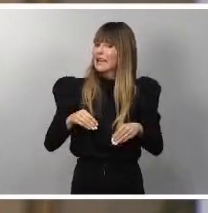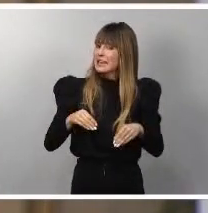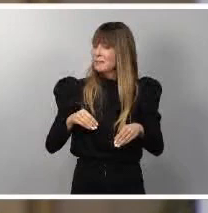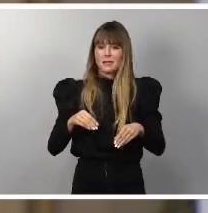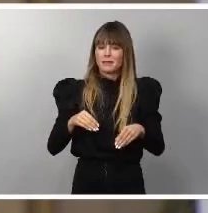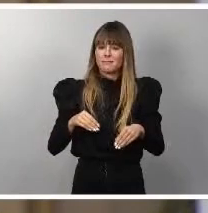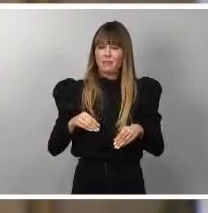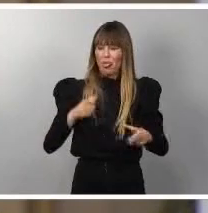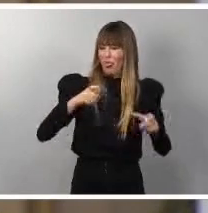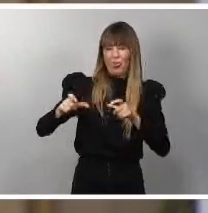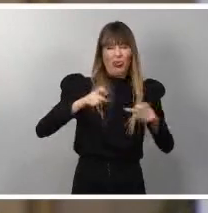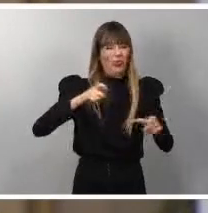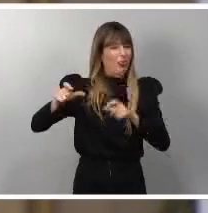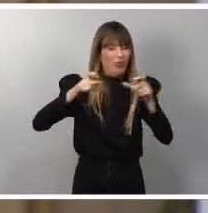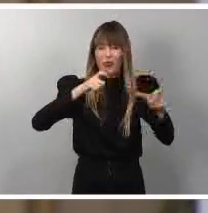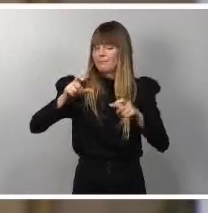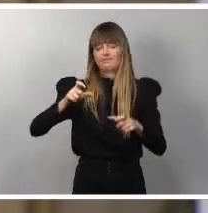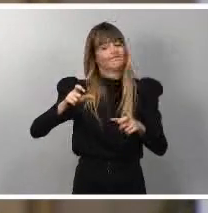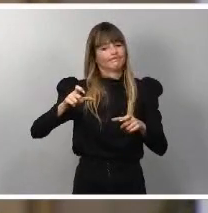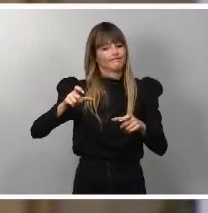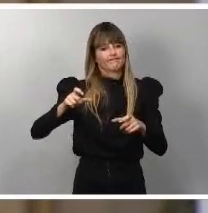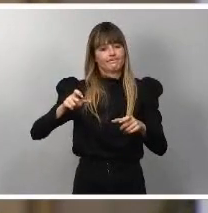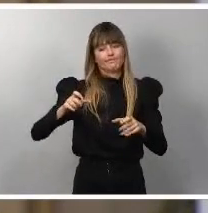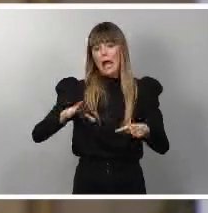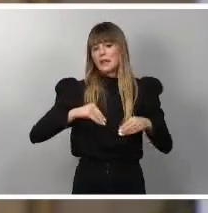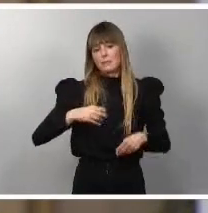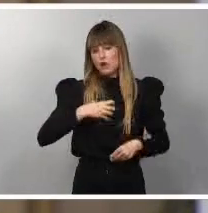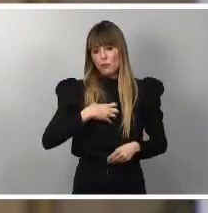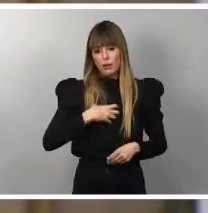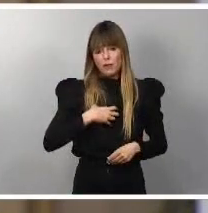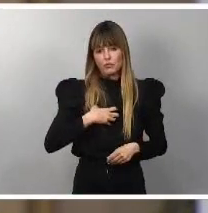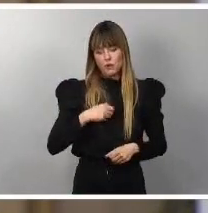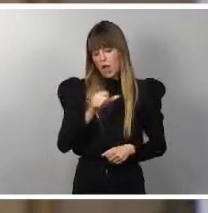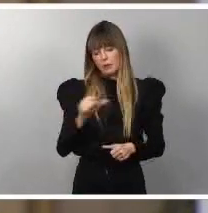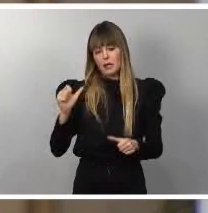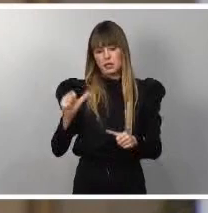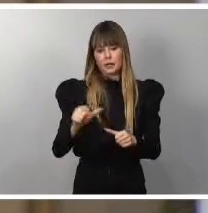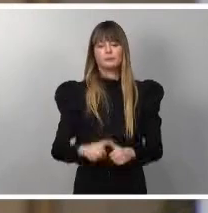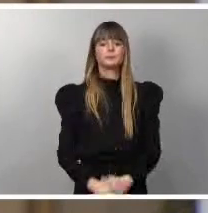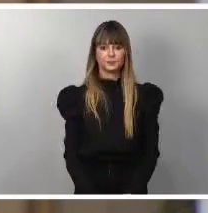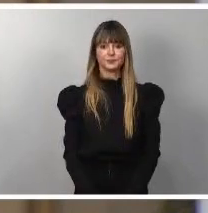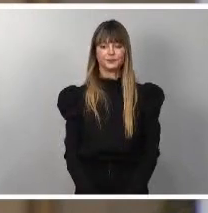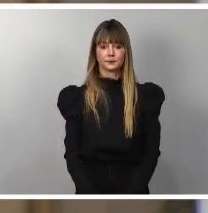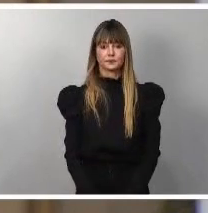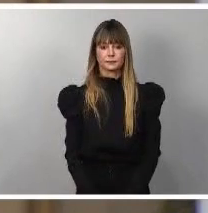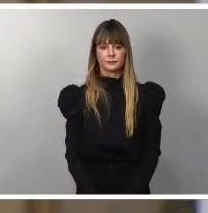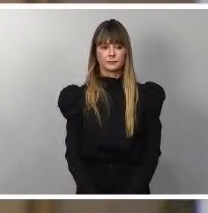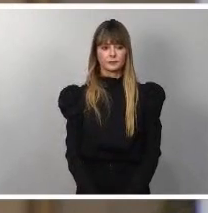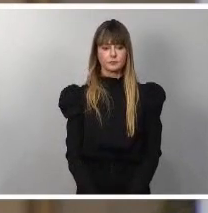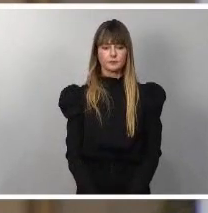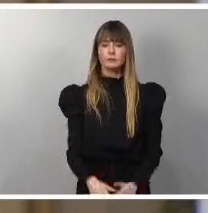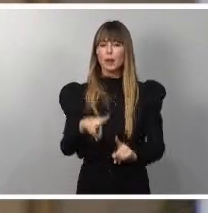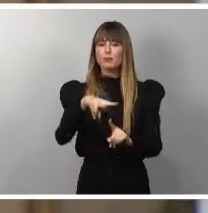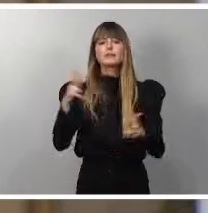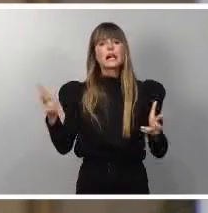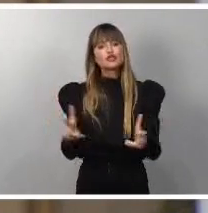nivel de descalificaciones y de insultos a los que ha llegado la oposición durante estas últimas semanas. Y creo, además, que desde el punto de vista